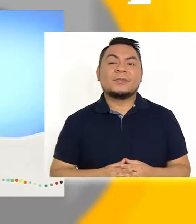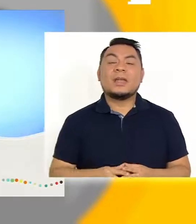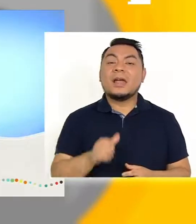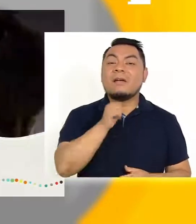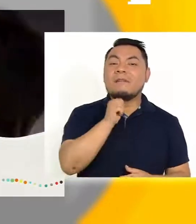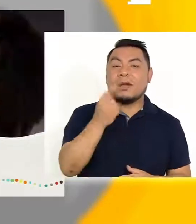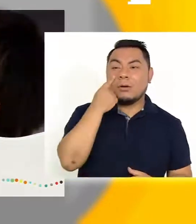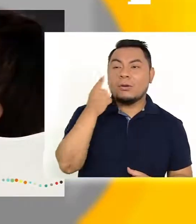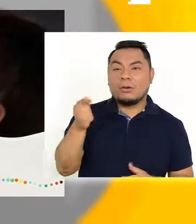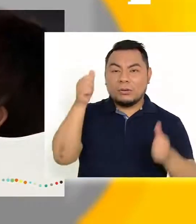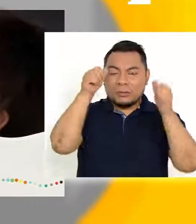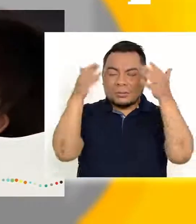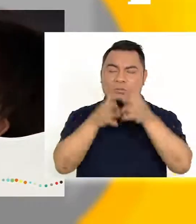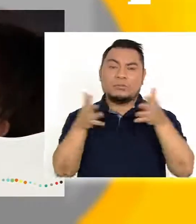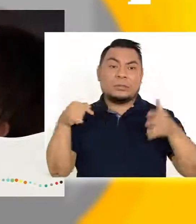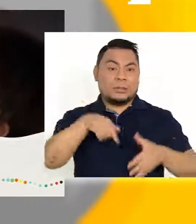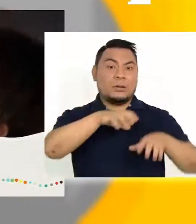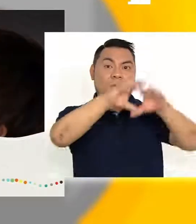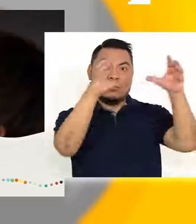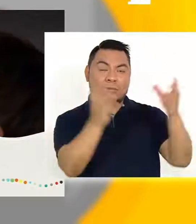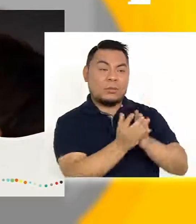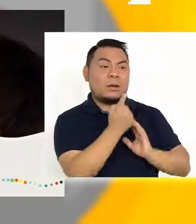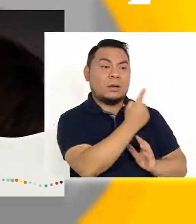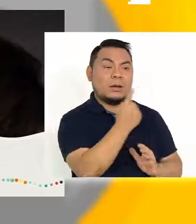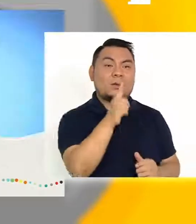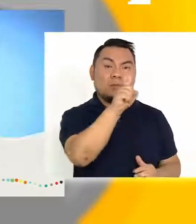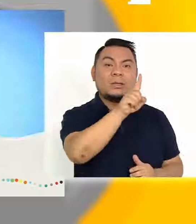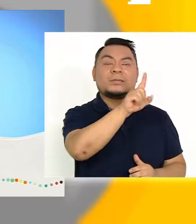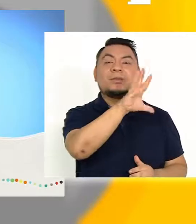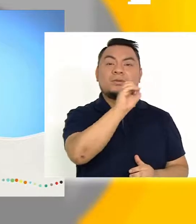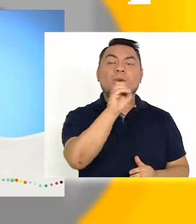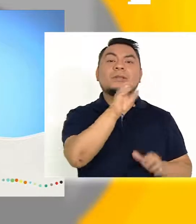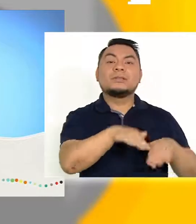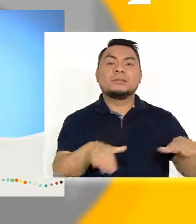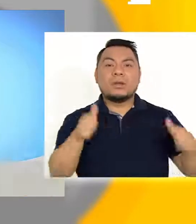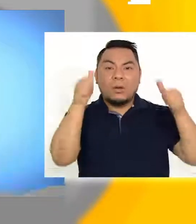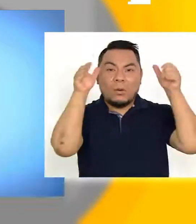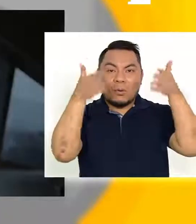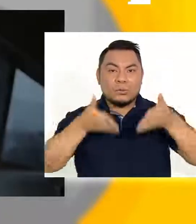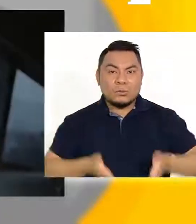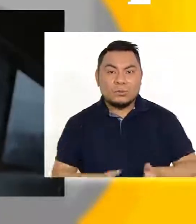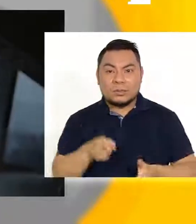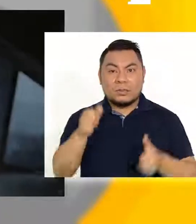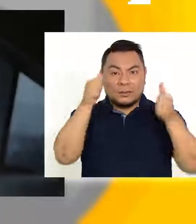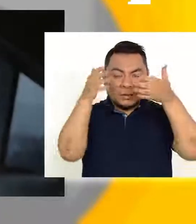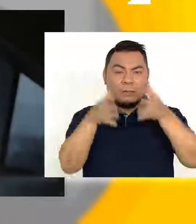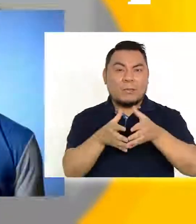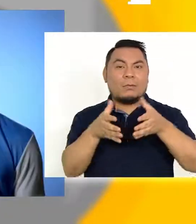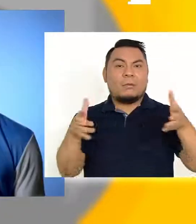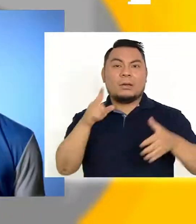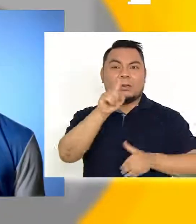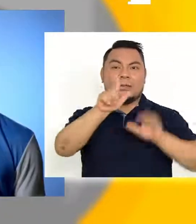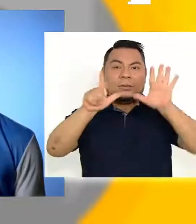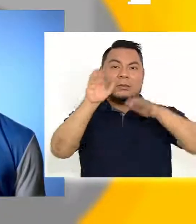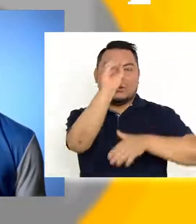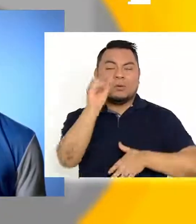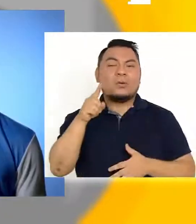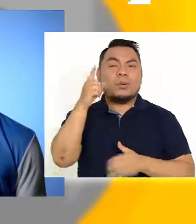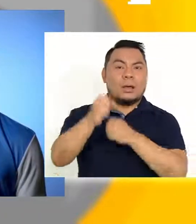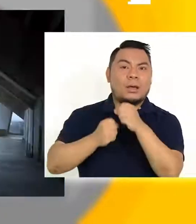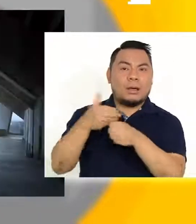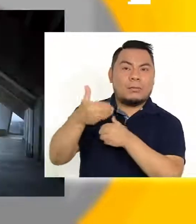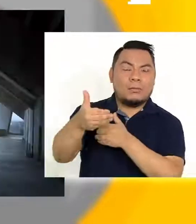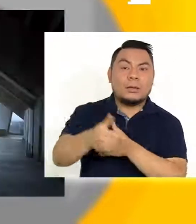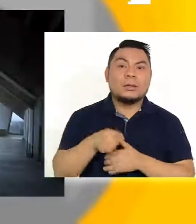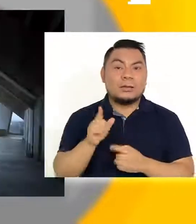conocimiento acerca del autismo es alarmante. En el mundo, uno de cada 150 niños tiene autismo. El autismo incrementa un 17%